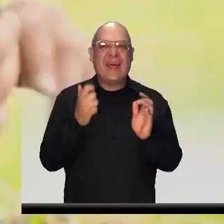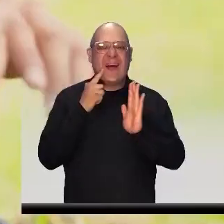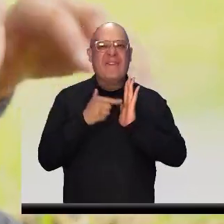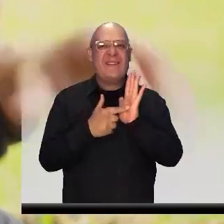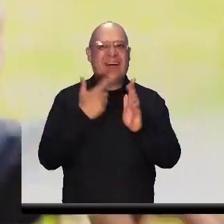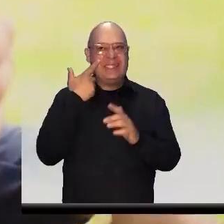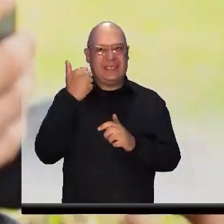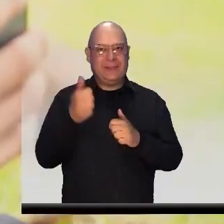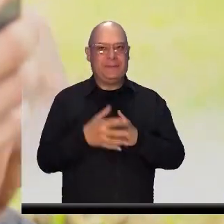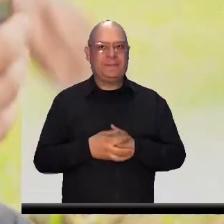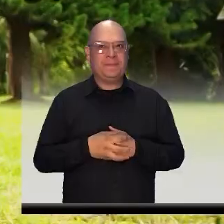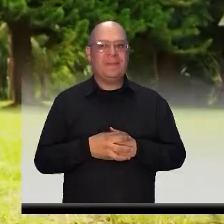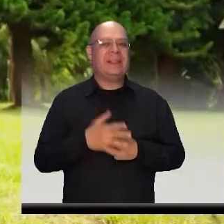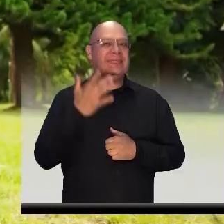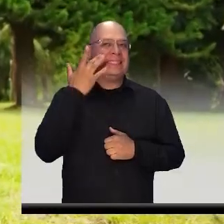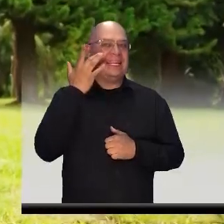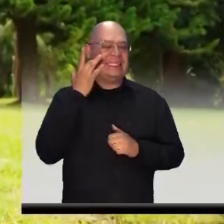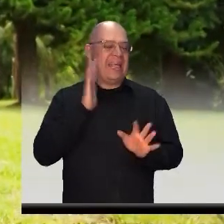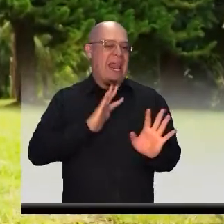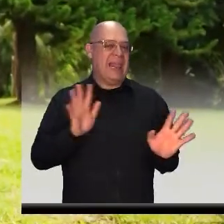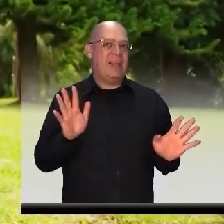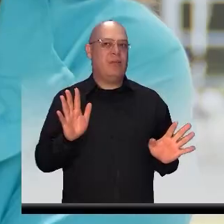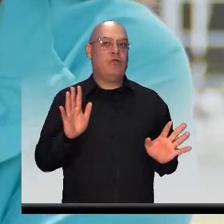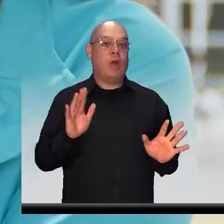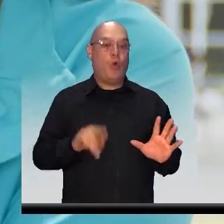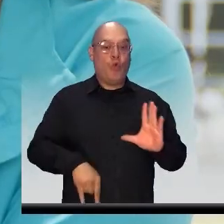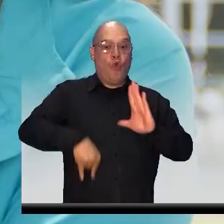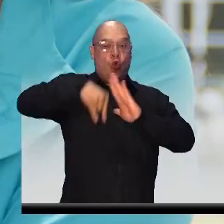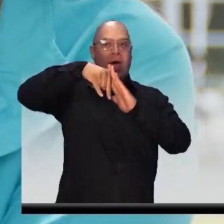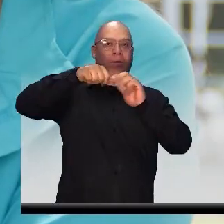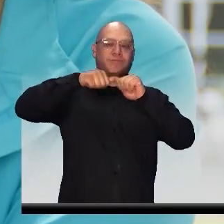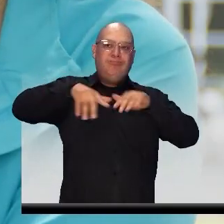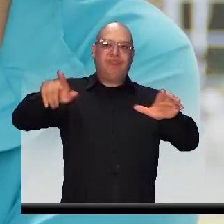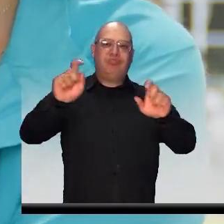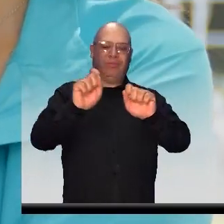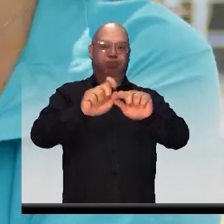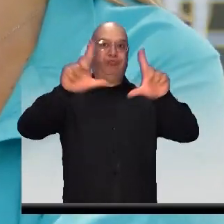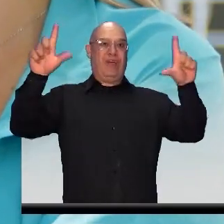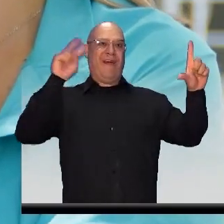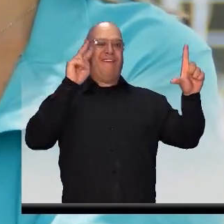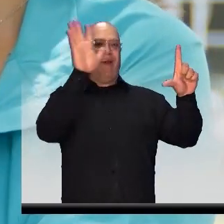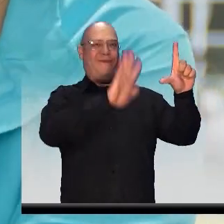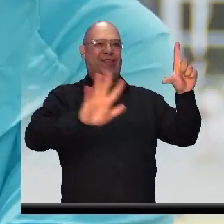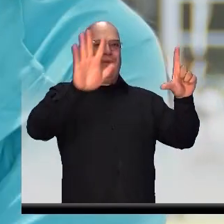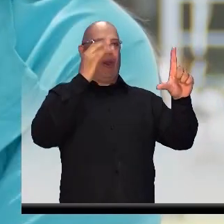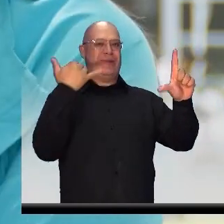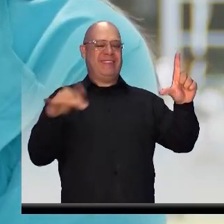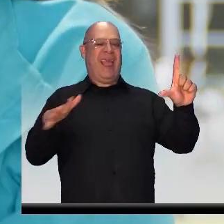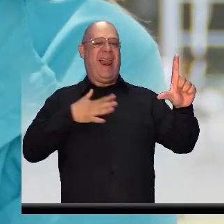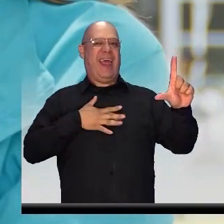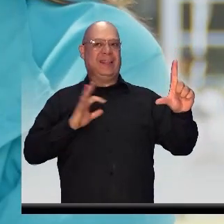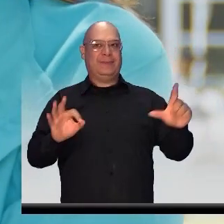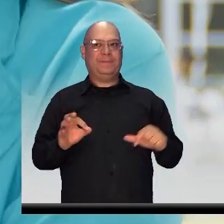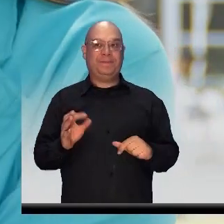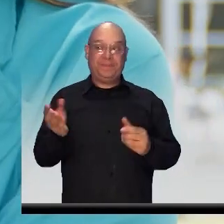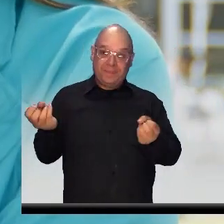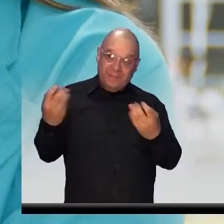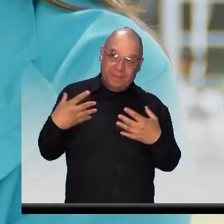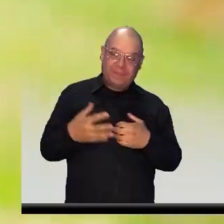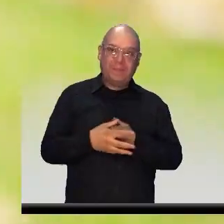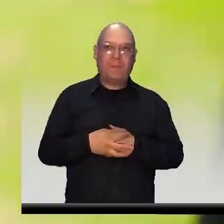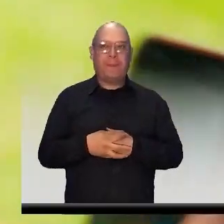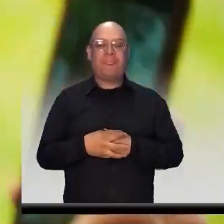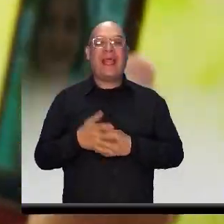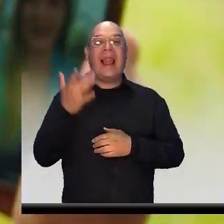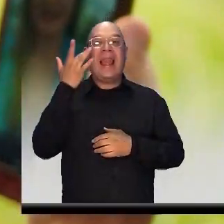No, ya está listo, ¿ah, sí? Prácticamente lo subo y te mando entonces el link para que lo abras, ¿listo? Eso, de una, qué rico, pásamelo. Y cuando yo tenga listo